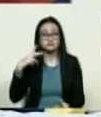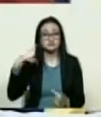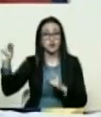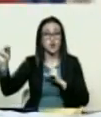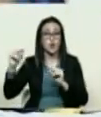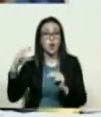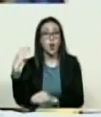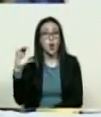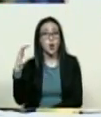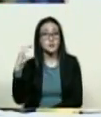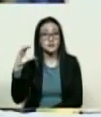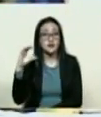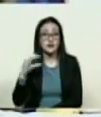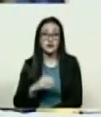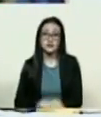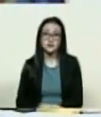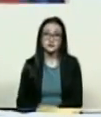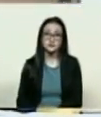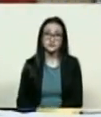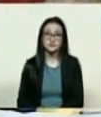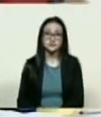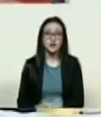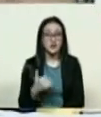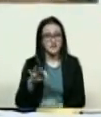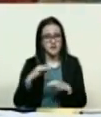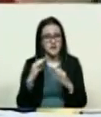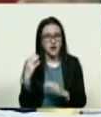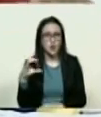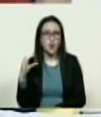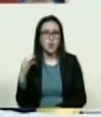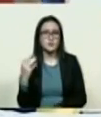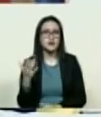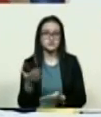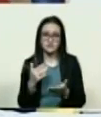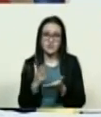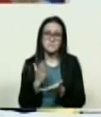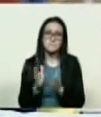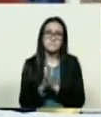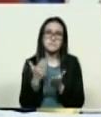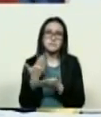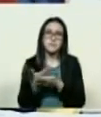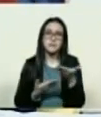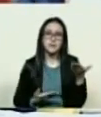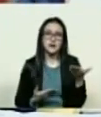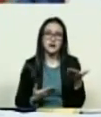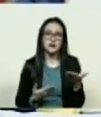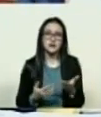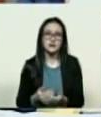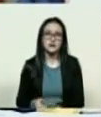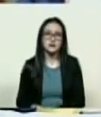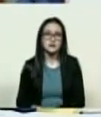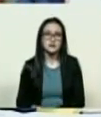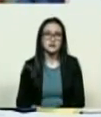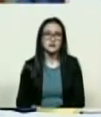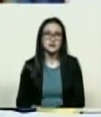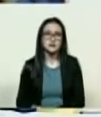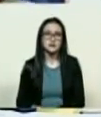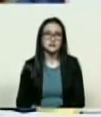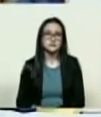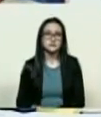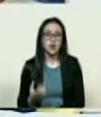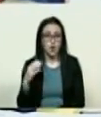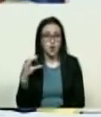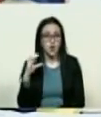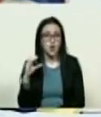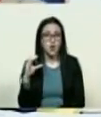son colombianos, que tienen familia en Colombia, están sacando sus papeles. Ah, eso es lo que hacen un problema ellos, pero ellos son nacionales colombianos, porque en Colombia